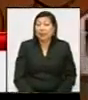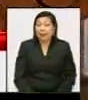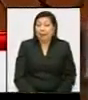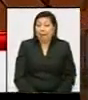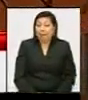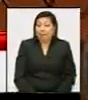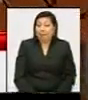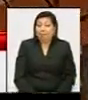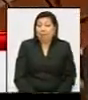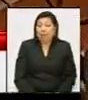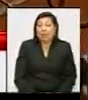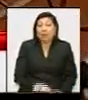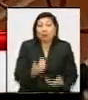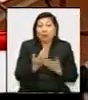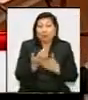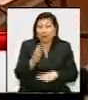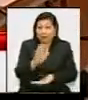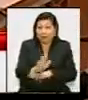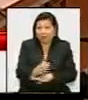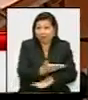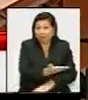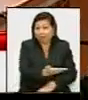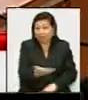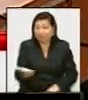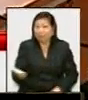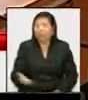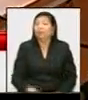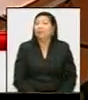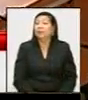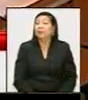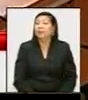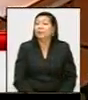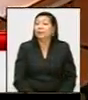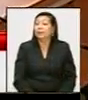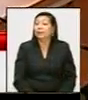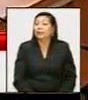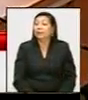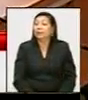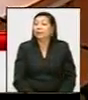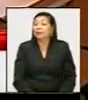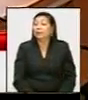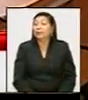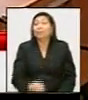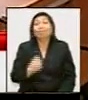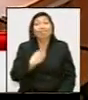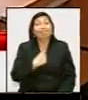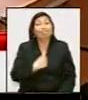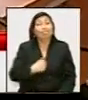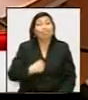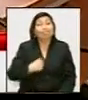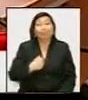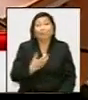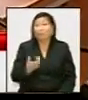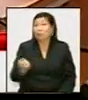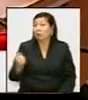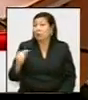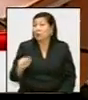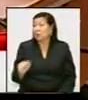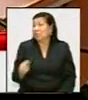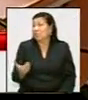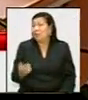Apaza. Colegas, muy buenas tardes, señor presidente. Señores funcionarios, buenas. Es muy lamentable que no haya venido el